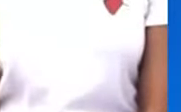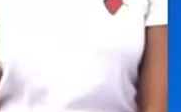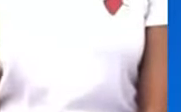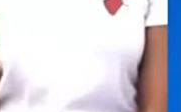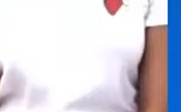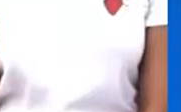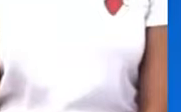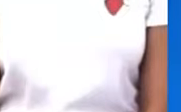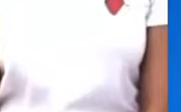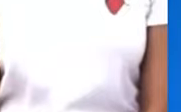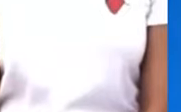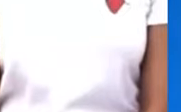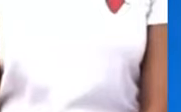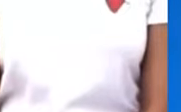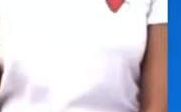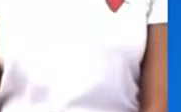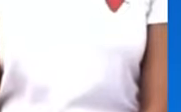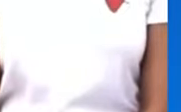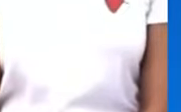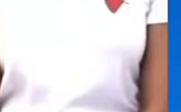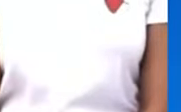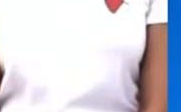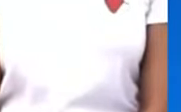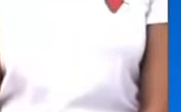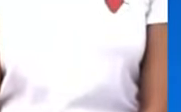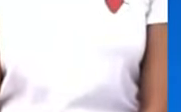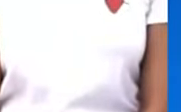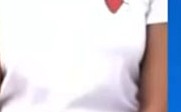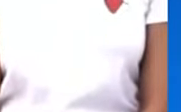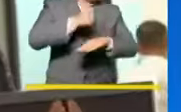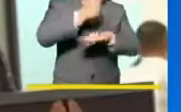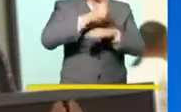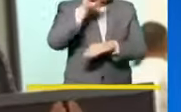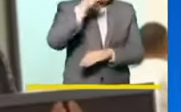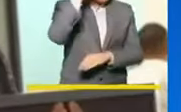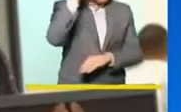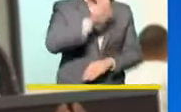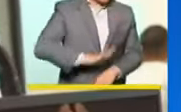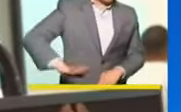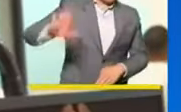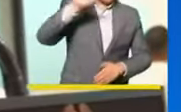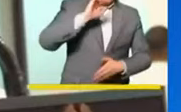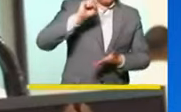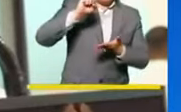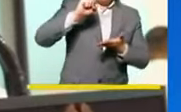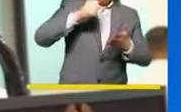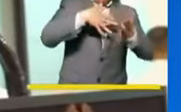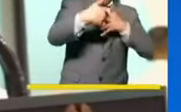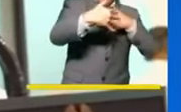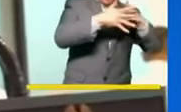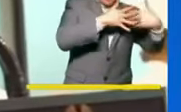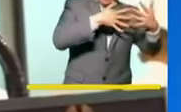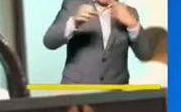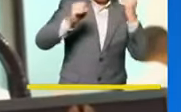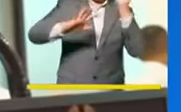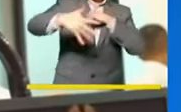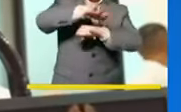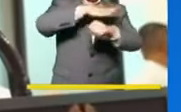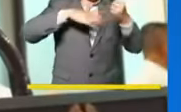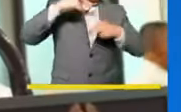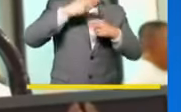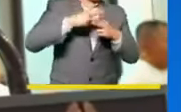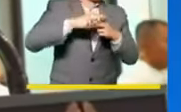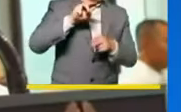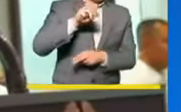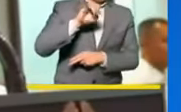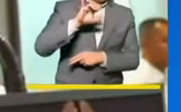estas horas lo descompuso tanto cuando estaba tratando de organizar digamos En mi opinión una serie de